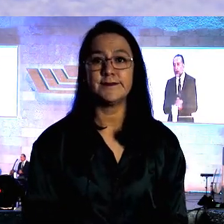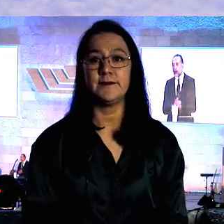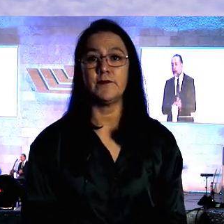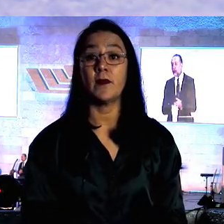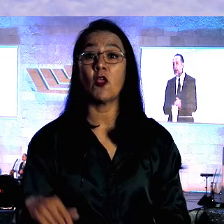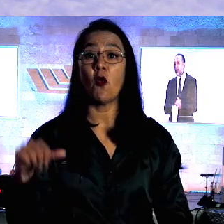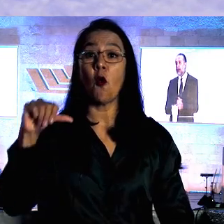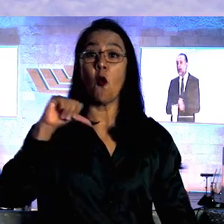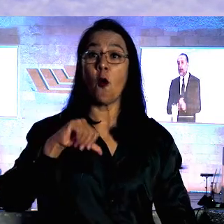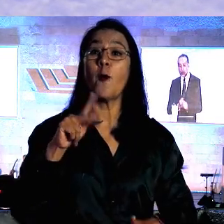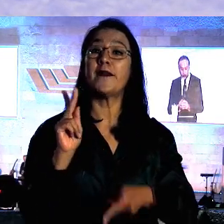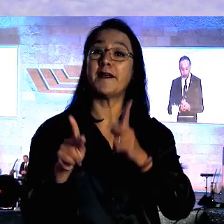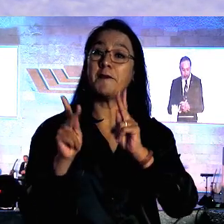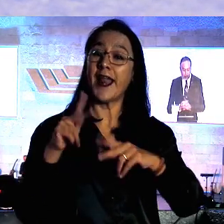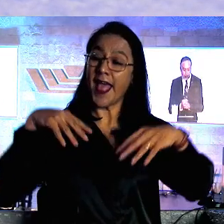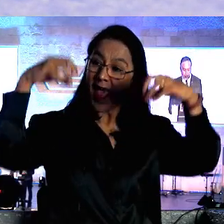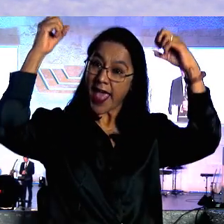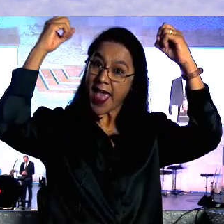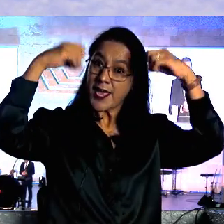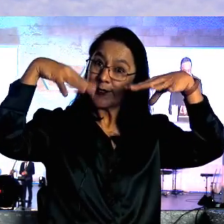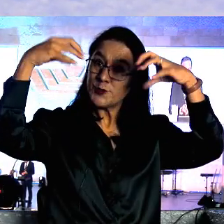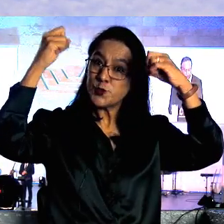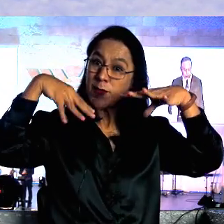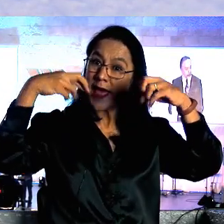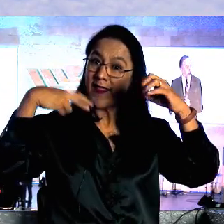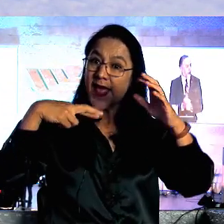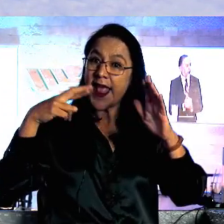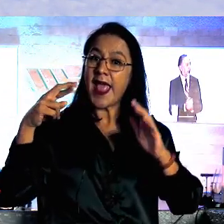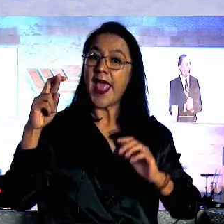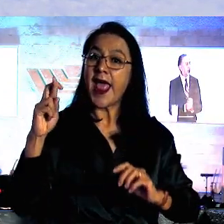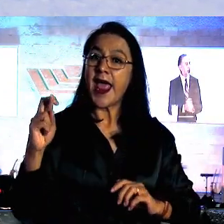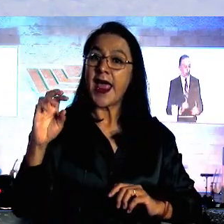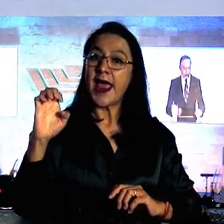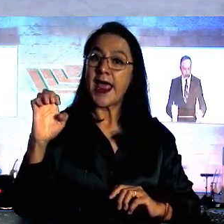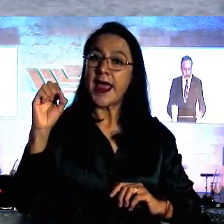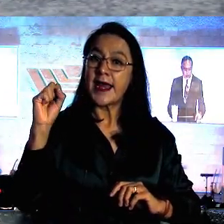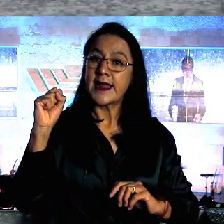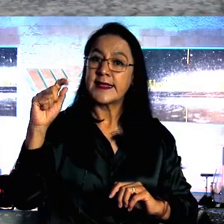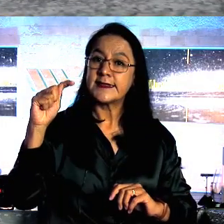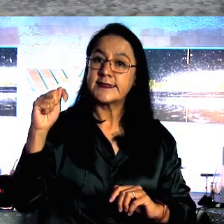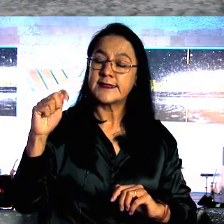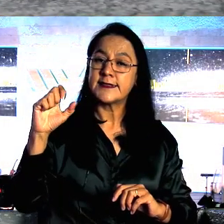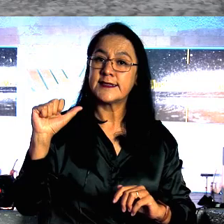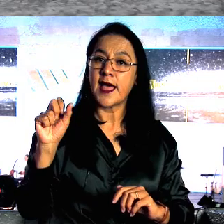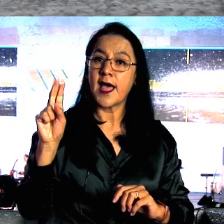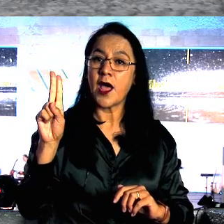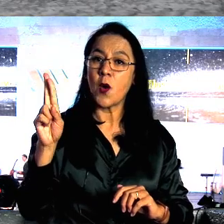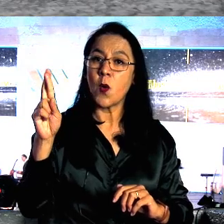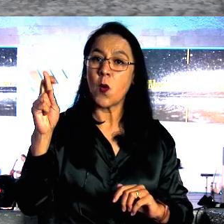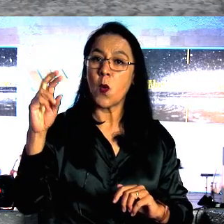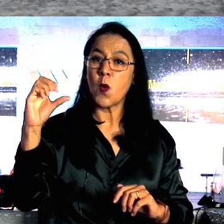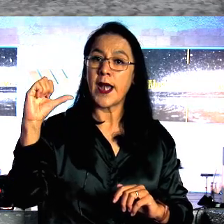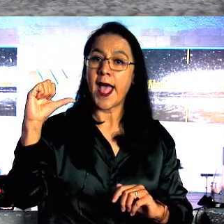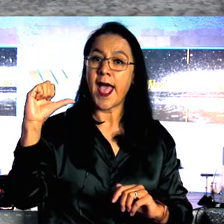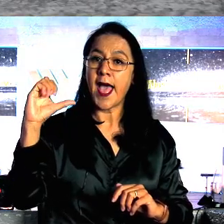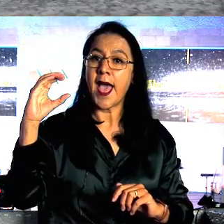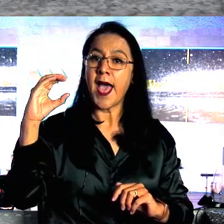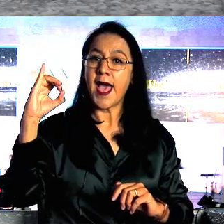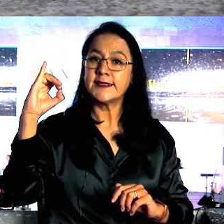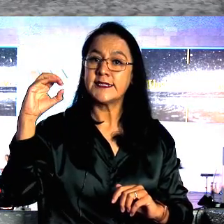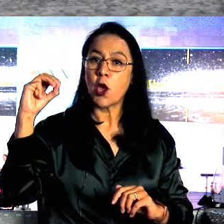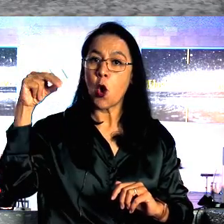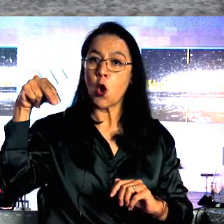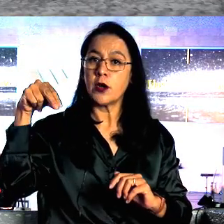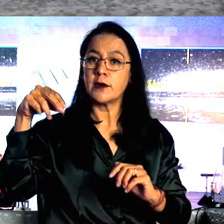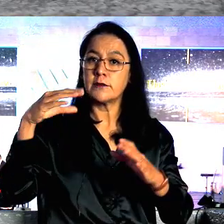Hoy vamos a hablar acerca de la lluvia de restauración. Pero yo quería platicarte que